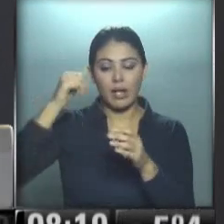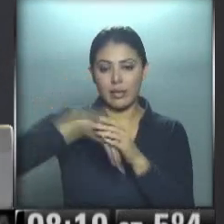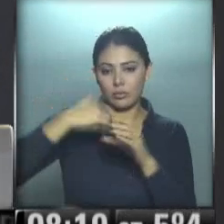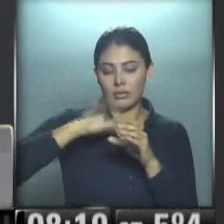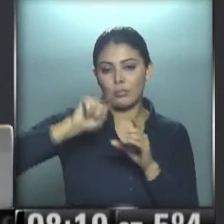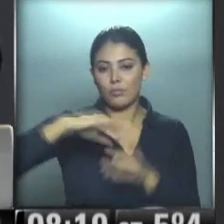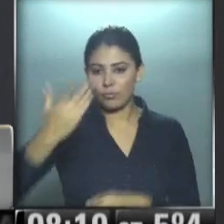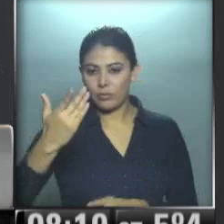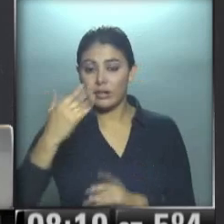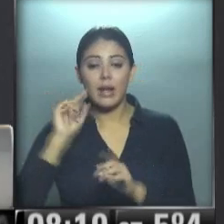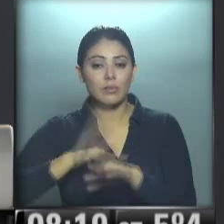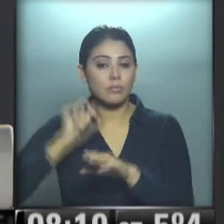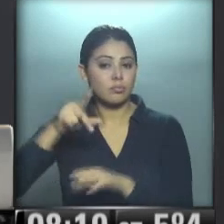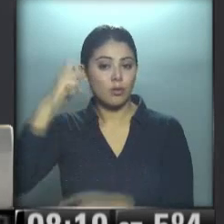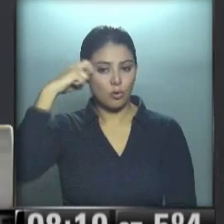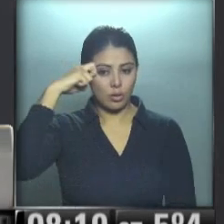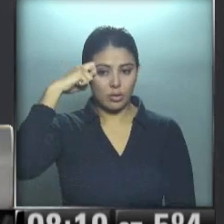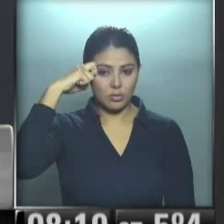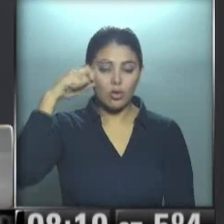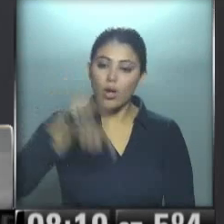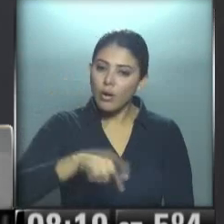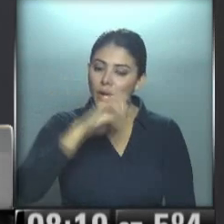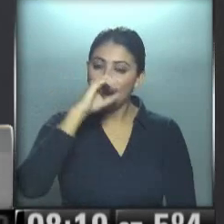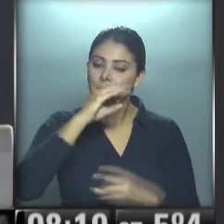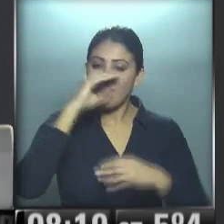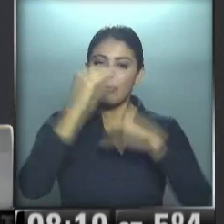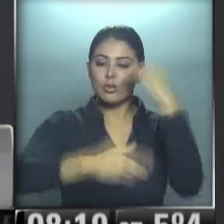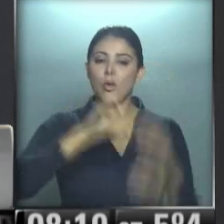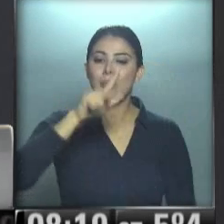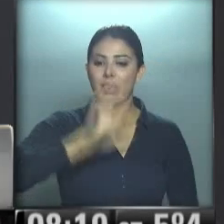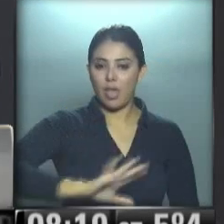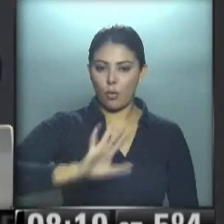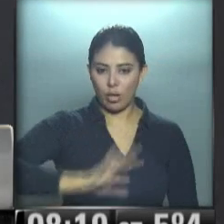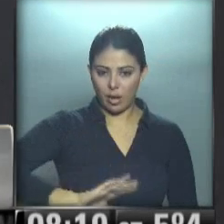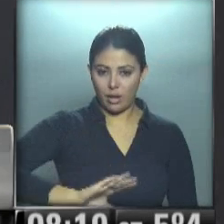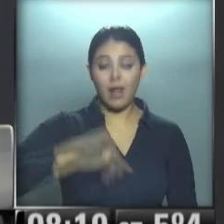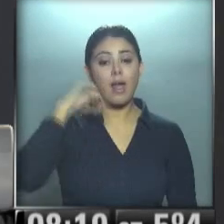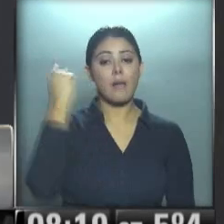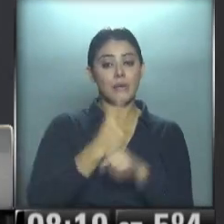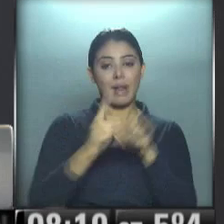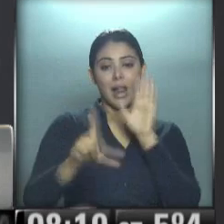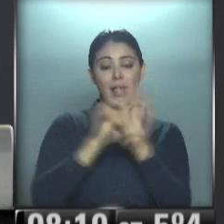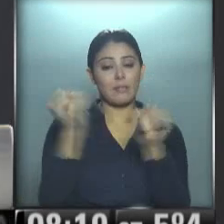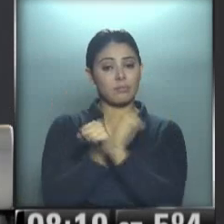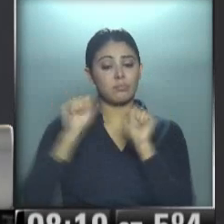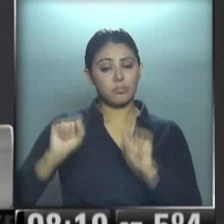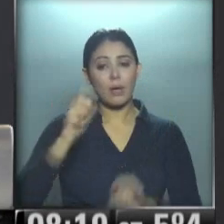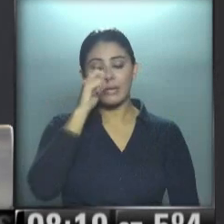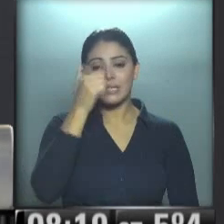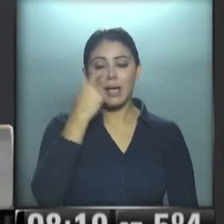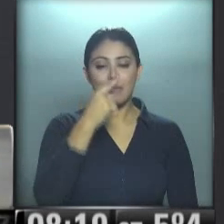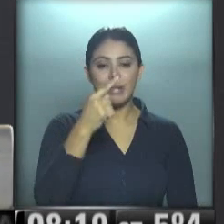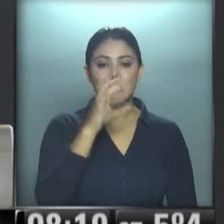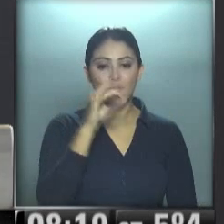de estas atribuciones del congreso originalmente se estableció un proceso de reestructuración de la deuda la primera ley sancionada fuera ley 26.017